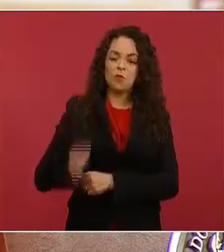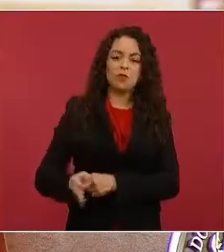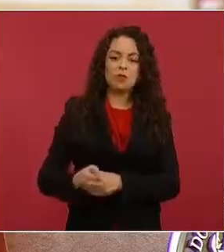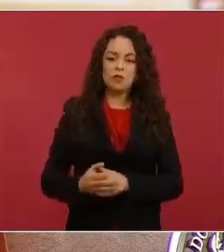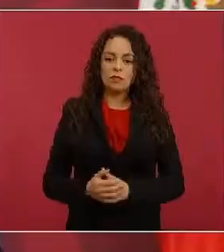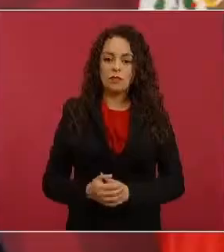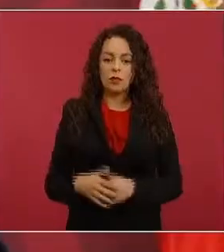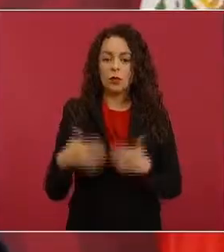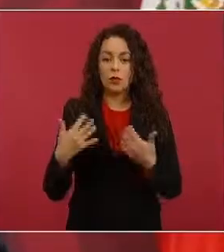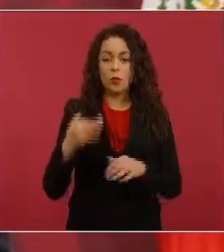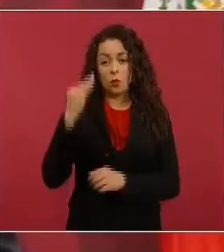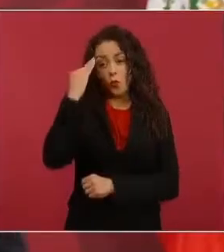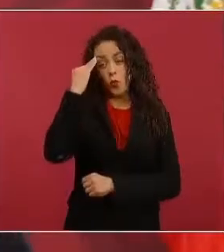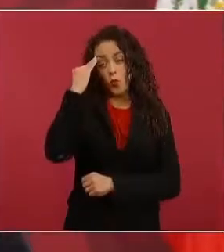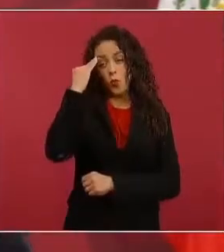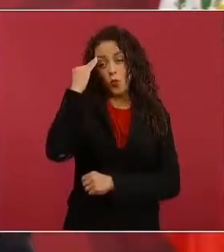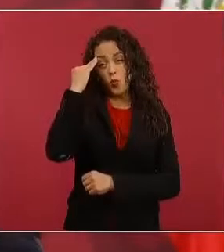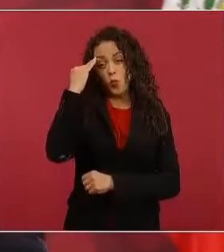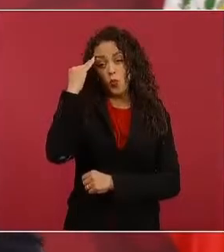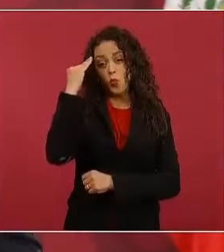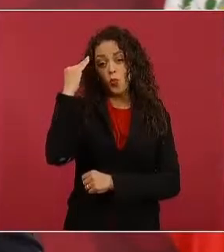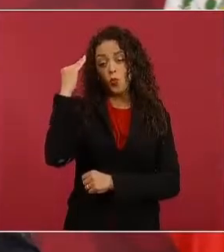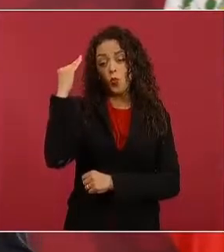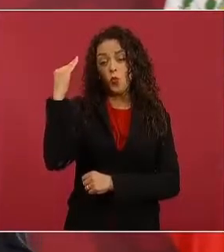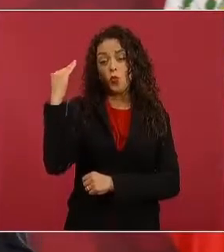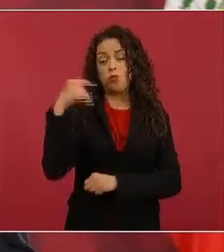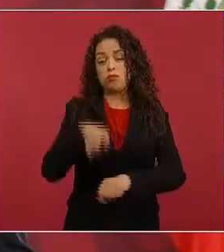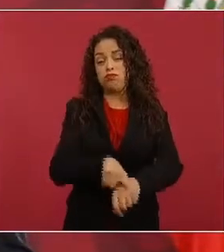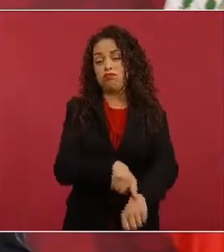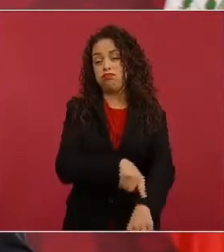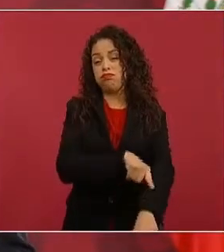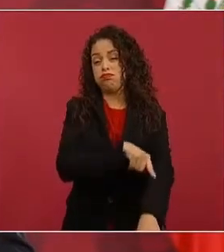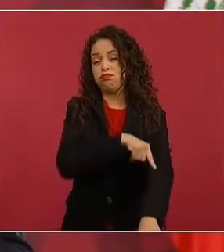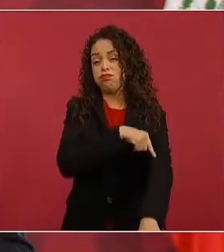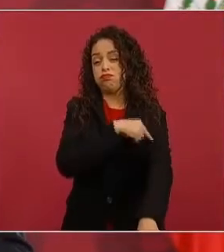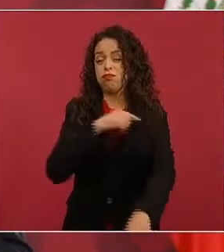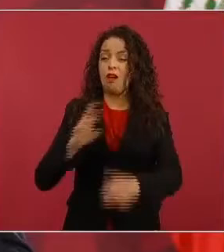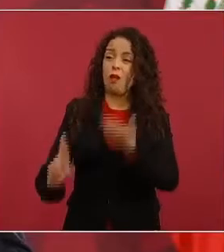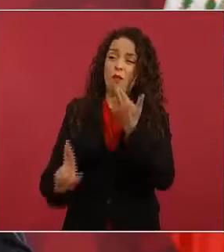y tardó mucho la huelga, mucho.